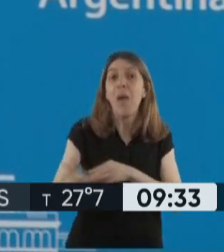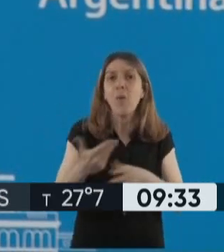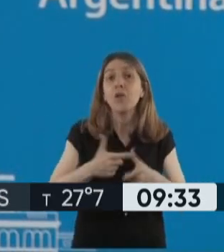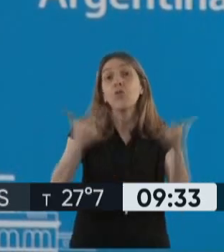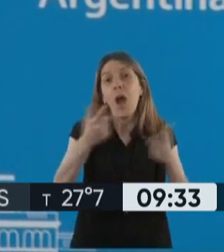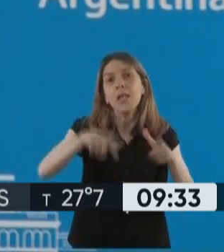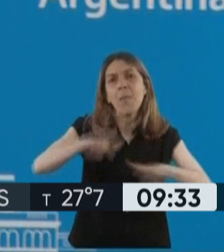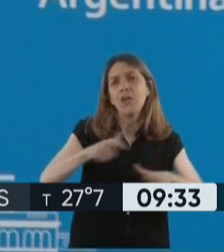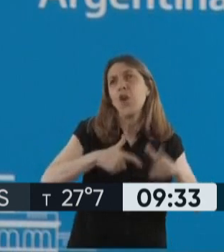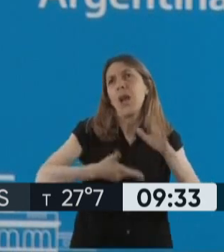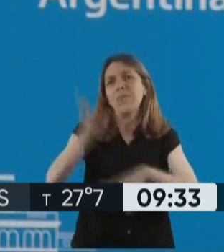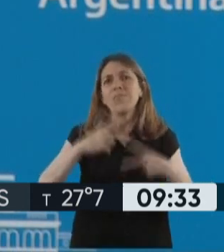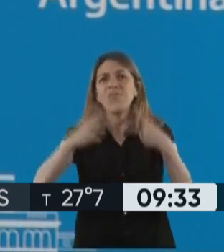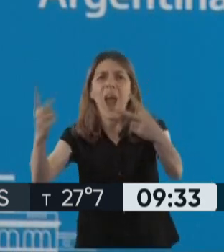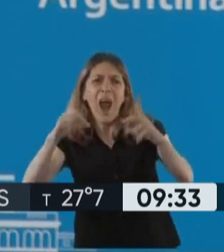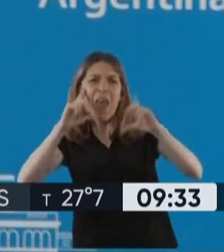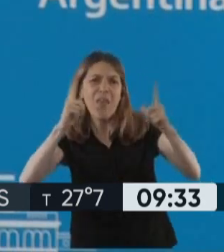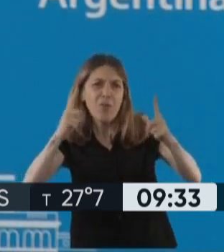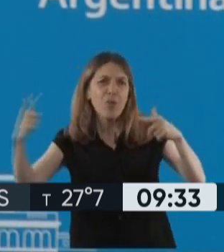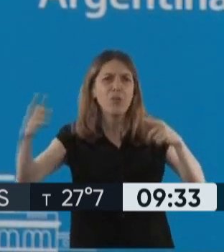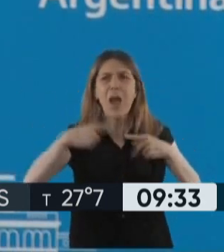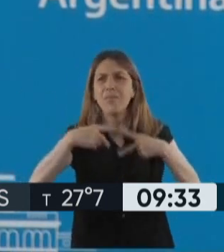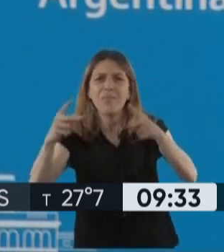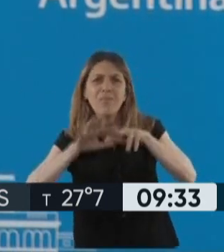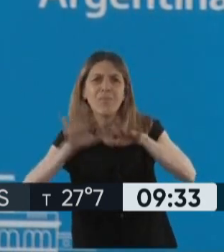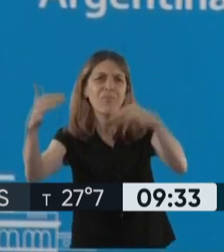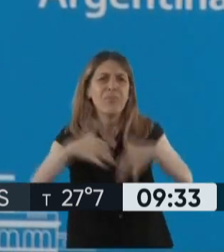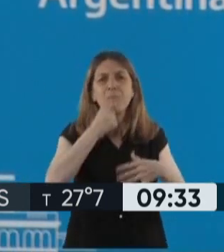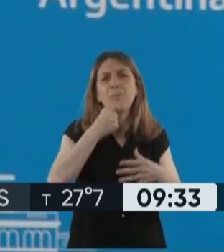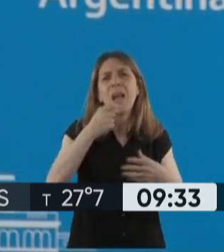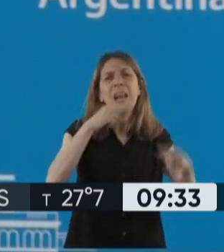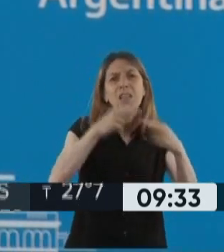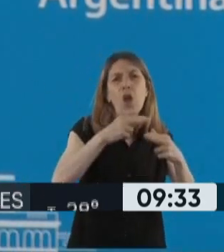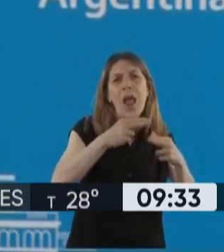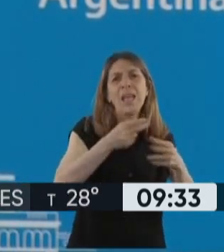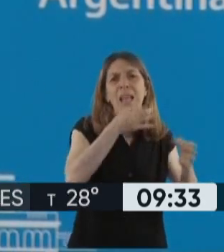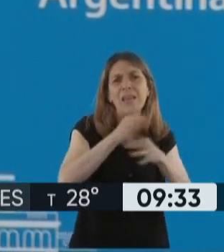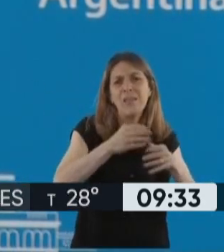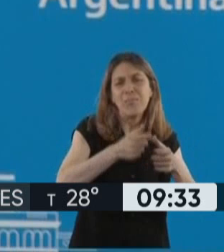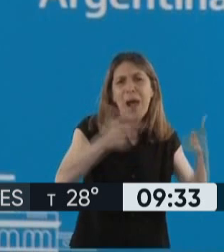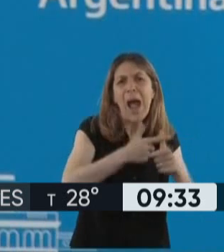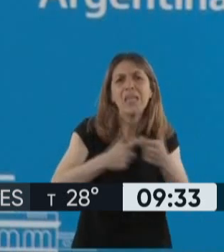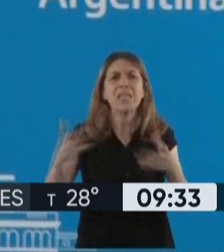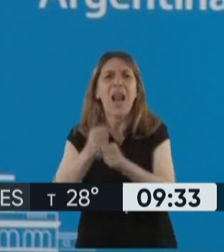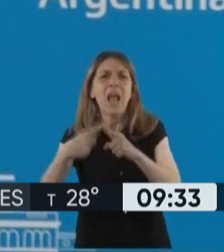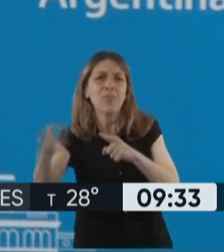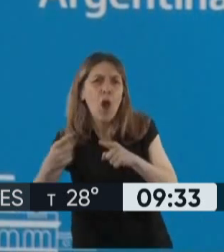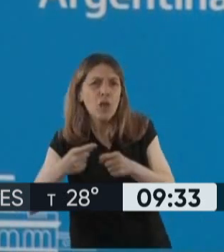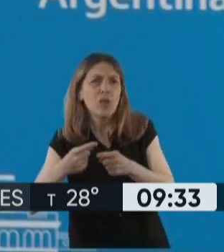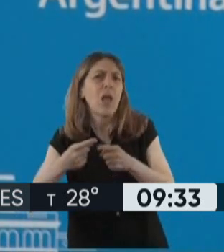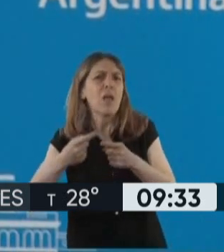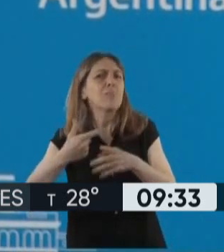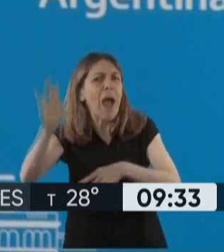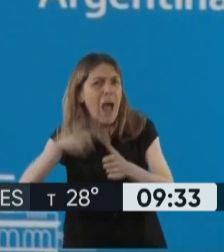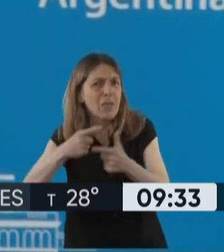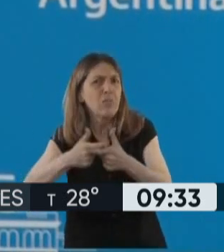salir, viajar y disfrutar, sino que también es lo que eso significa en bares, restaurantes, transporte, hoteles. Todo ese movimiento nos permite